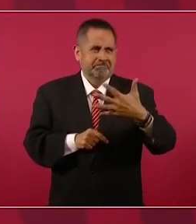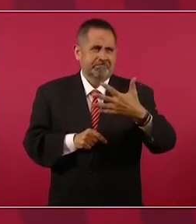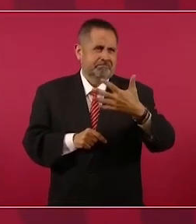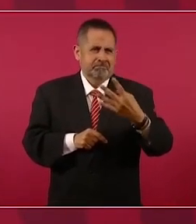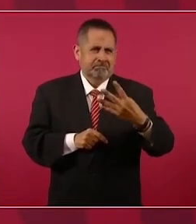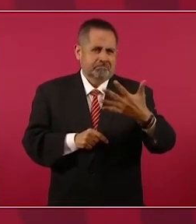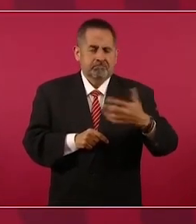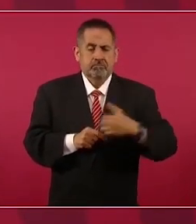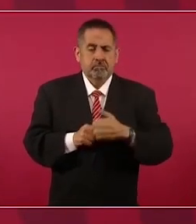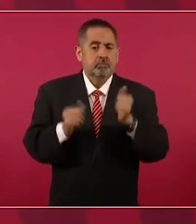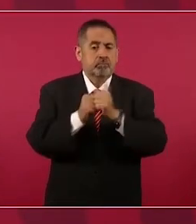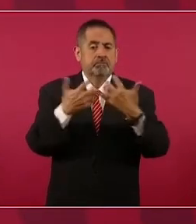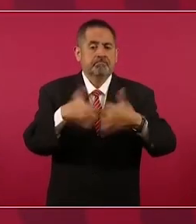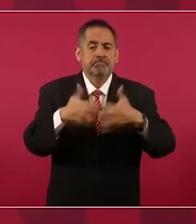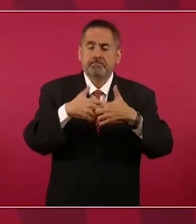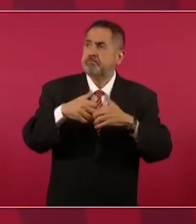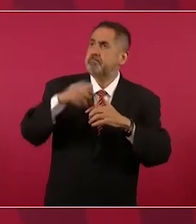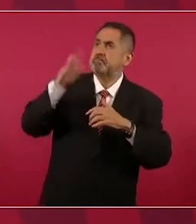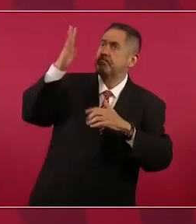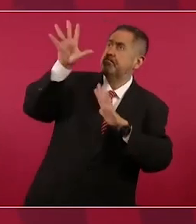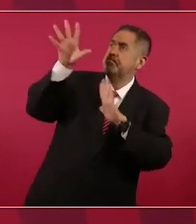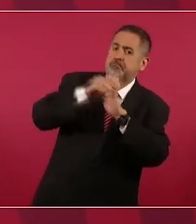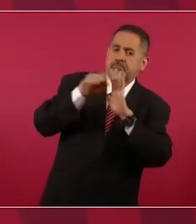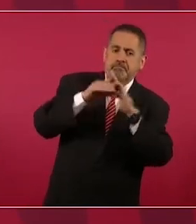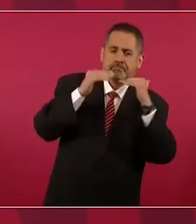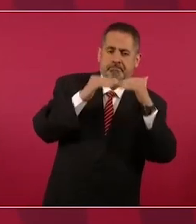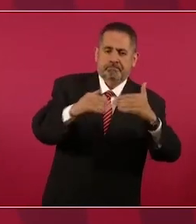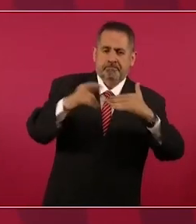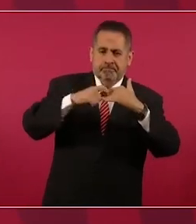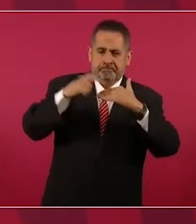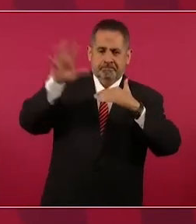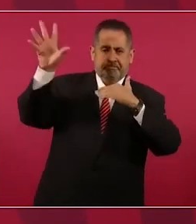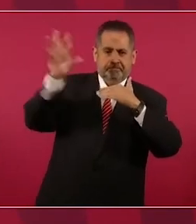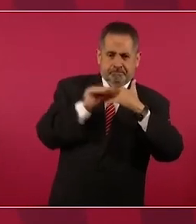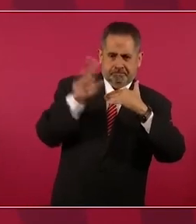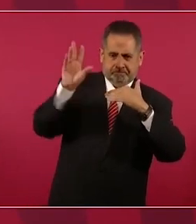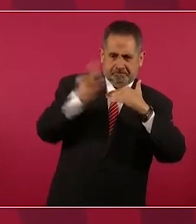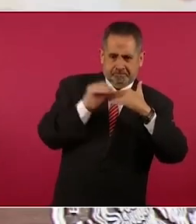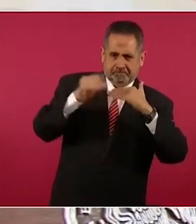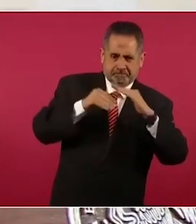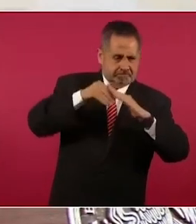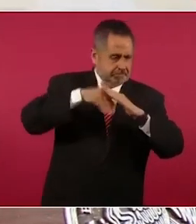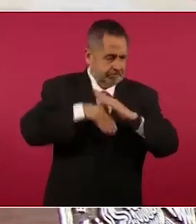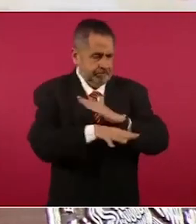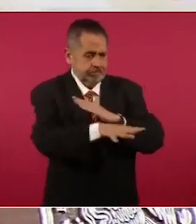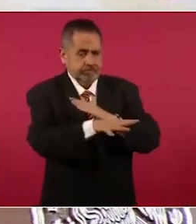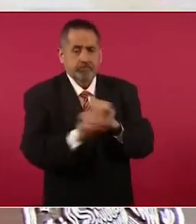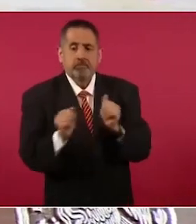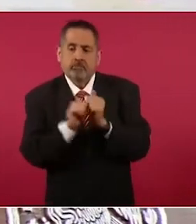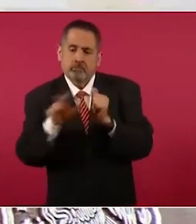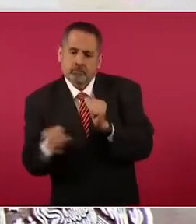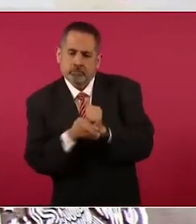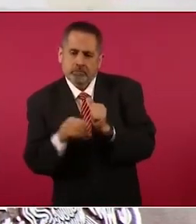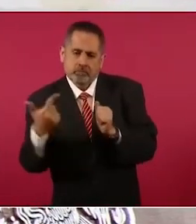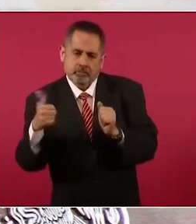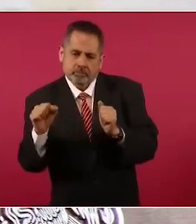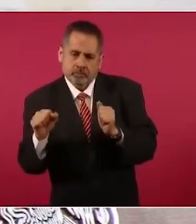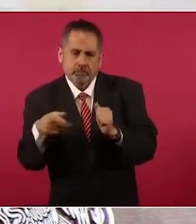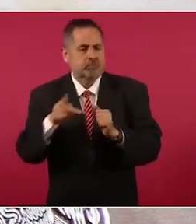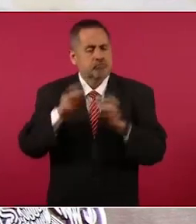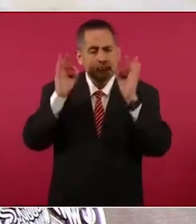con una planta de respaldo de gas, pero